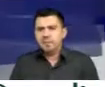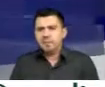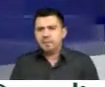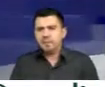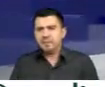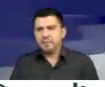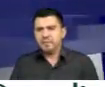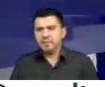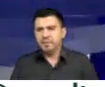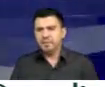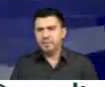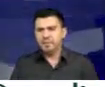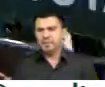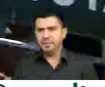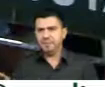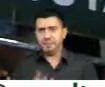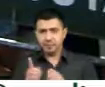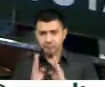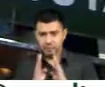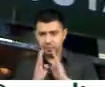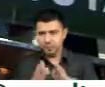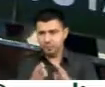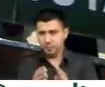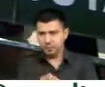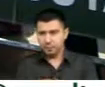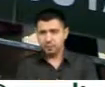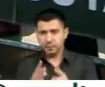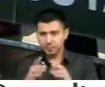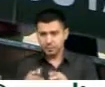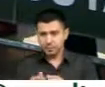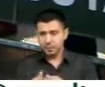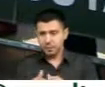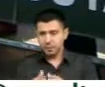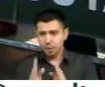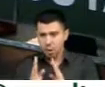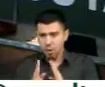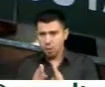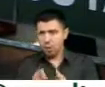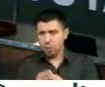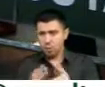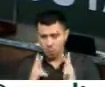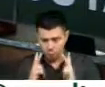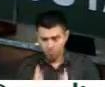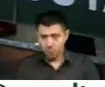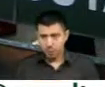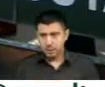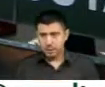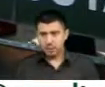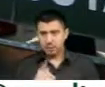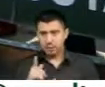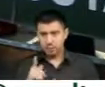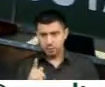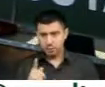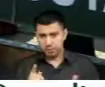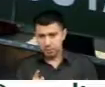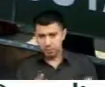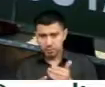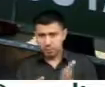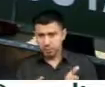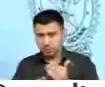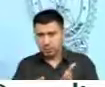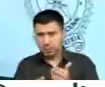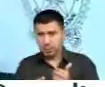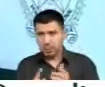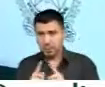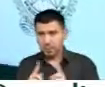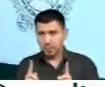Dice, buenas tardes. Pues la frontera con Venezuela aquí en el puente internacional Simón Bolívar continúa cerrada. Se cree que hasta el próximo 2 de enero el panorama estaría así. Hoy